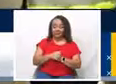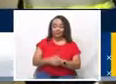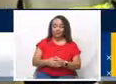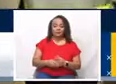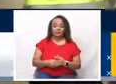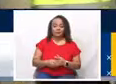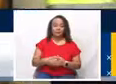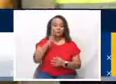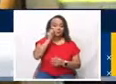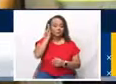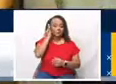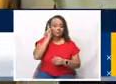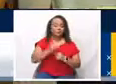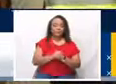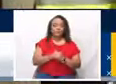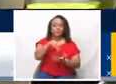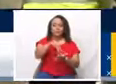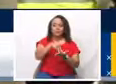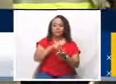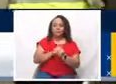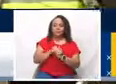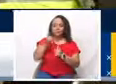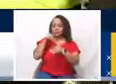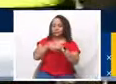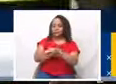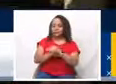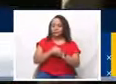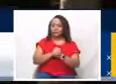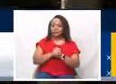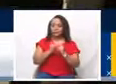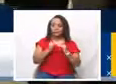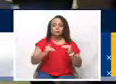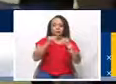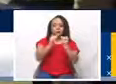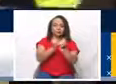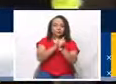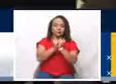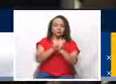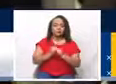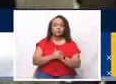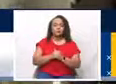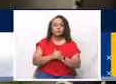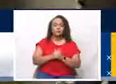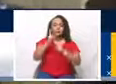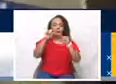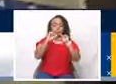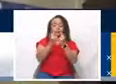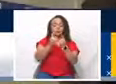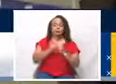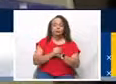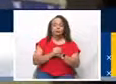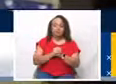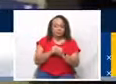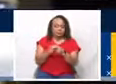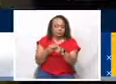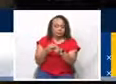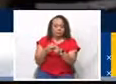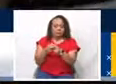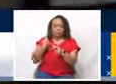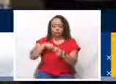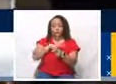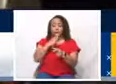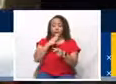la abuelita de Sherman. Sherman está entrando a nivel de atletismo en un grupo selecto. Cuando hablamos